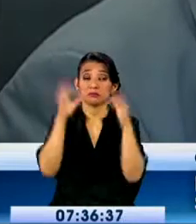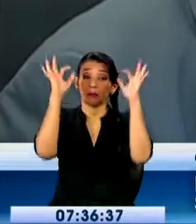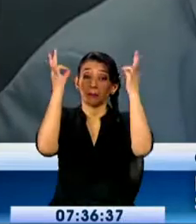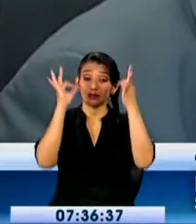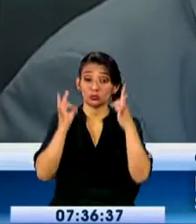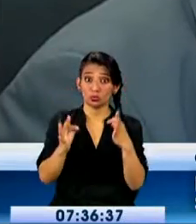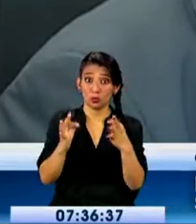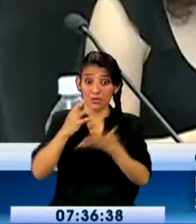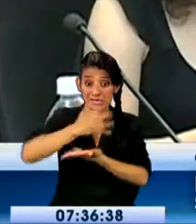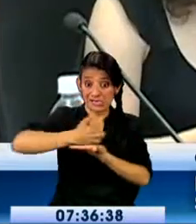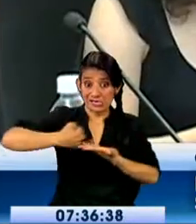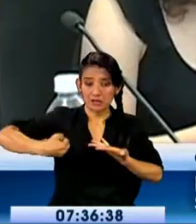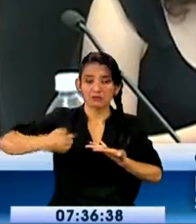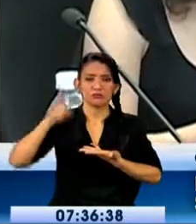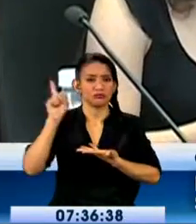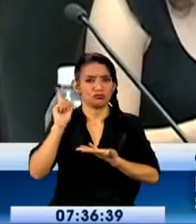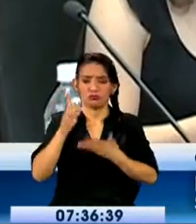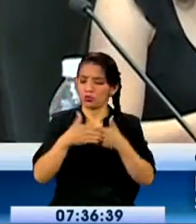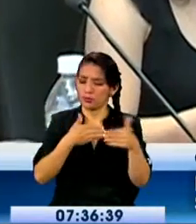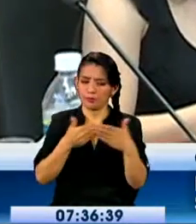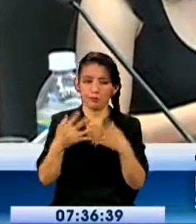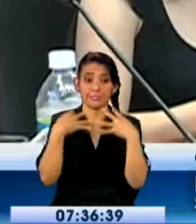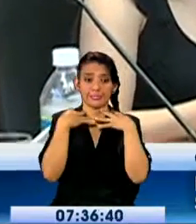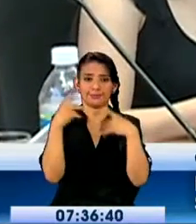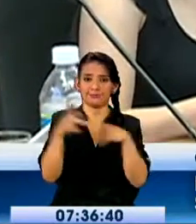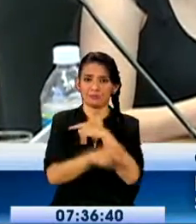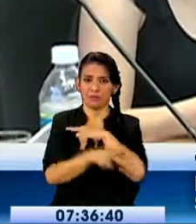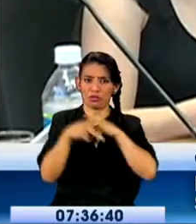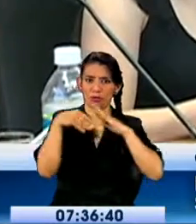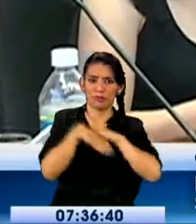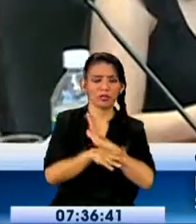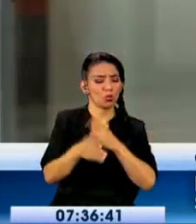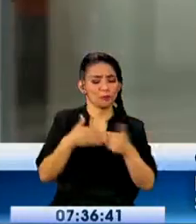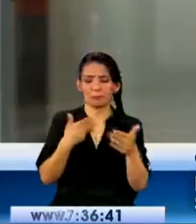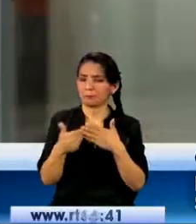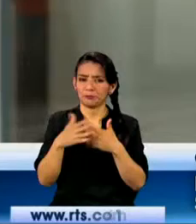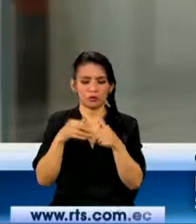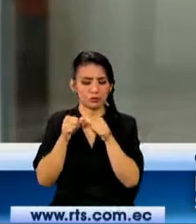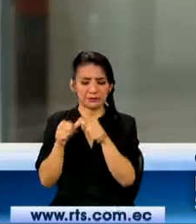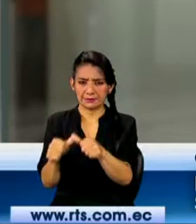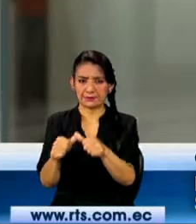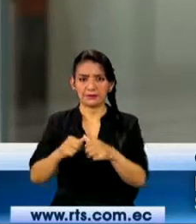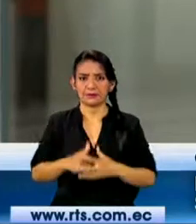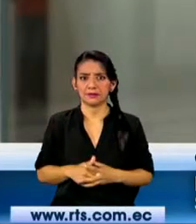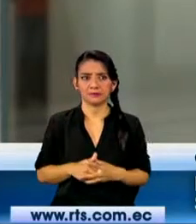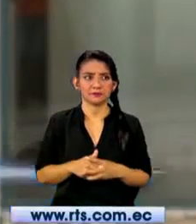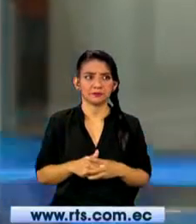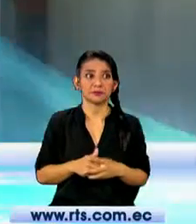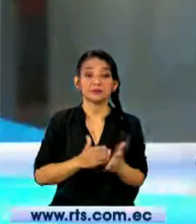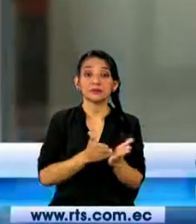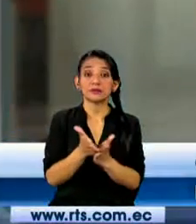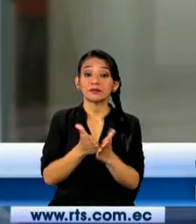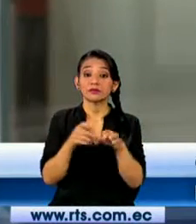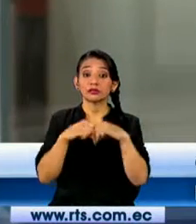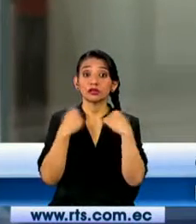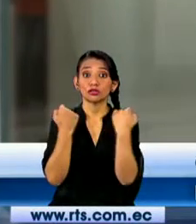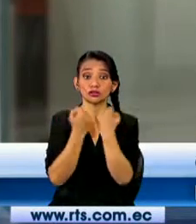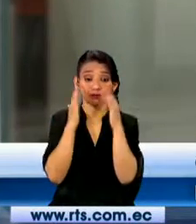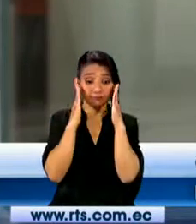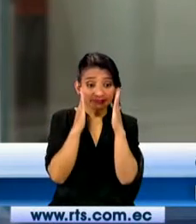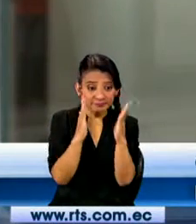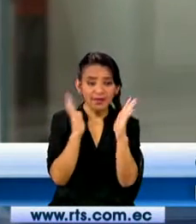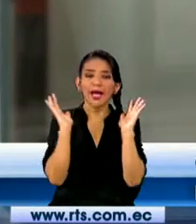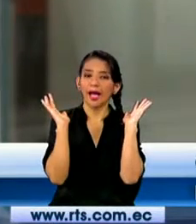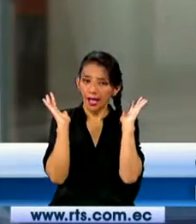área no será reducido a pesar de la crisis por la baja en el precio del petróleo. Los servicios sociales es una garantía de derechos